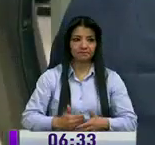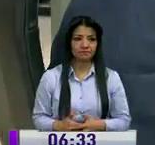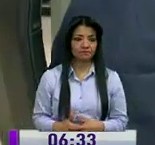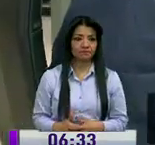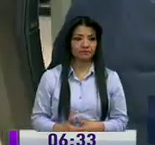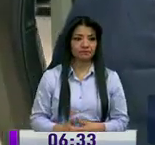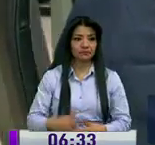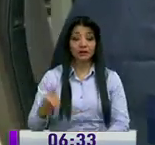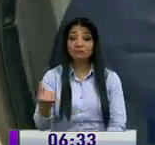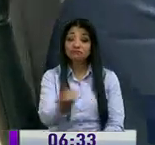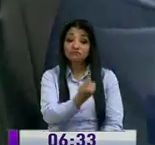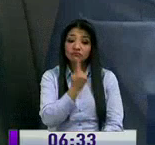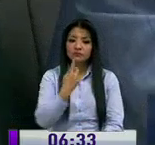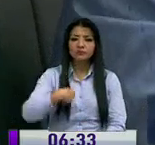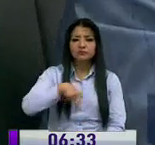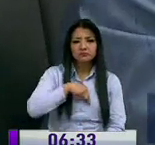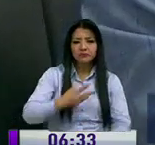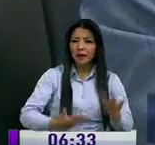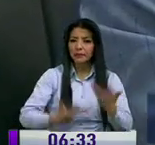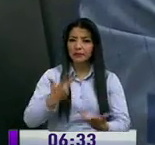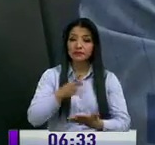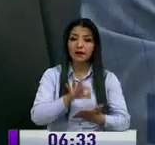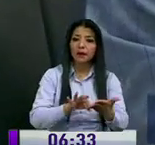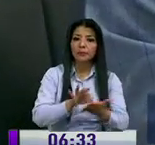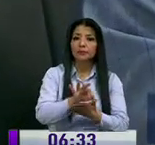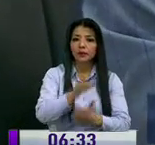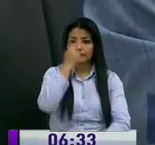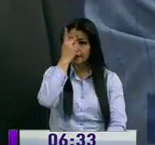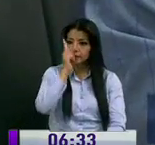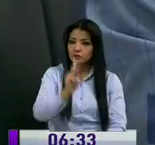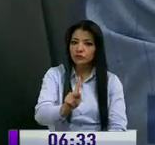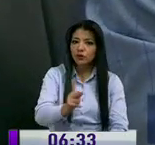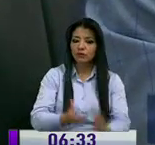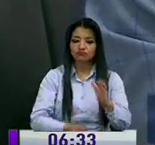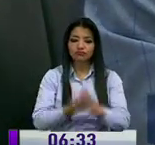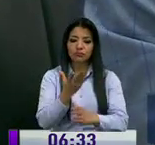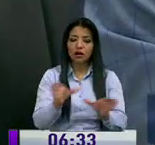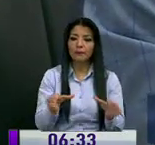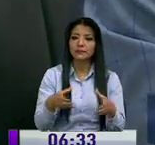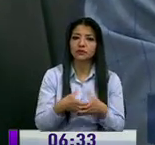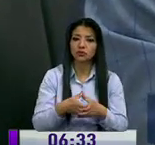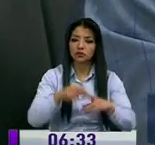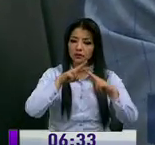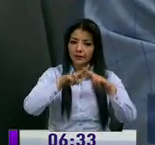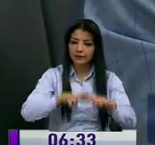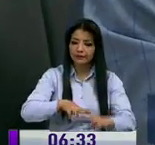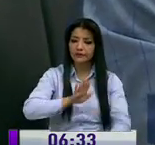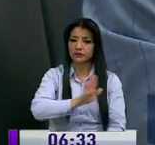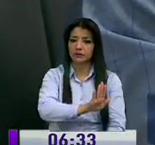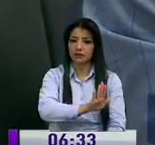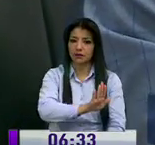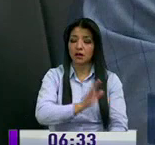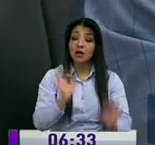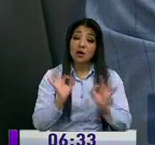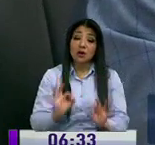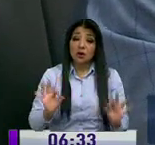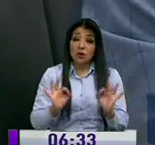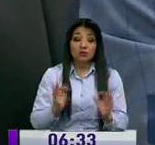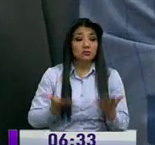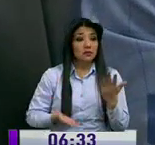momento hemos aprobado ninguna comisión de revisión, ni tampoco